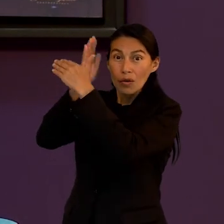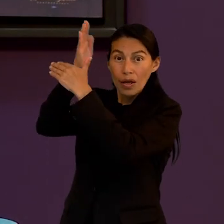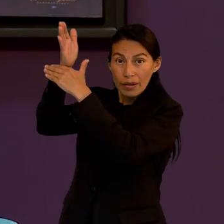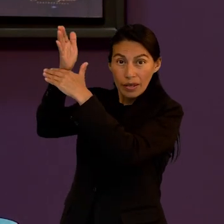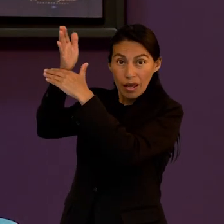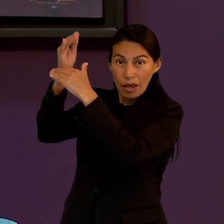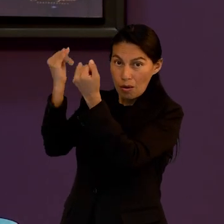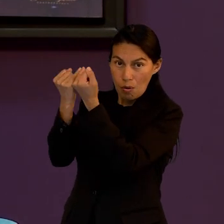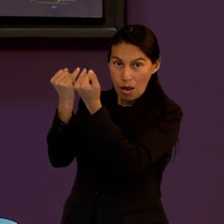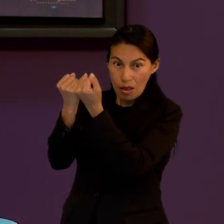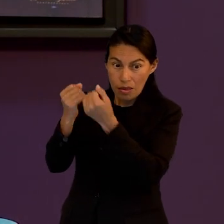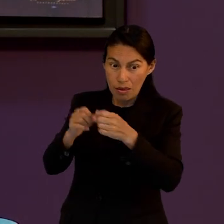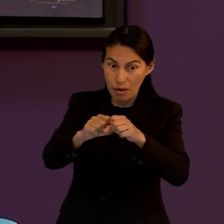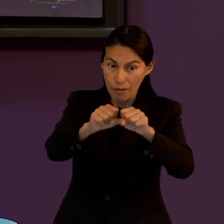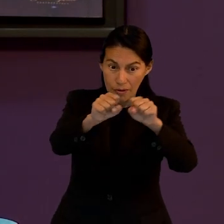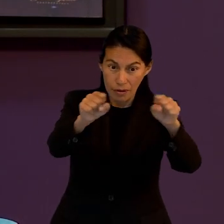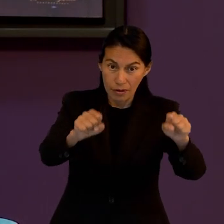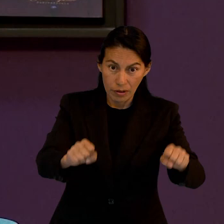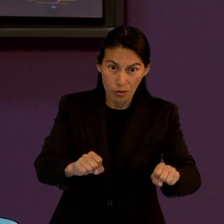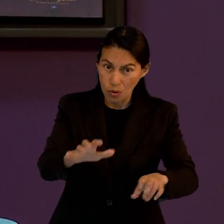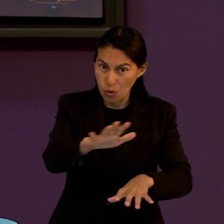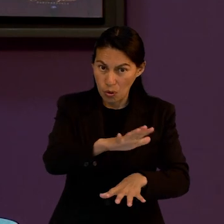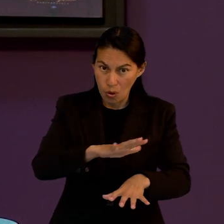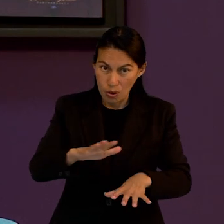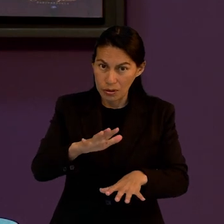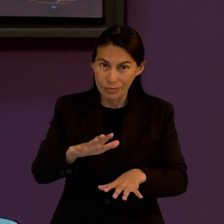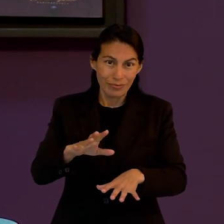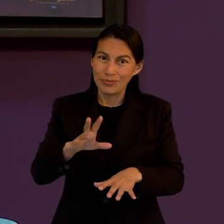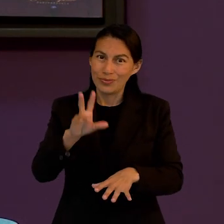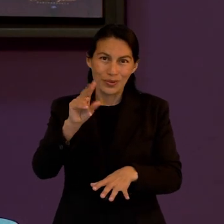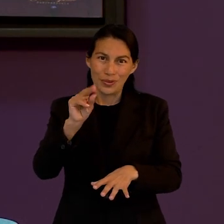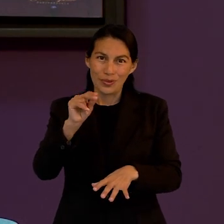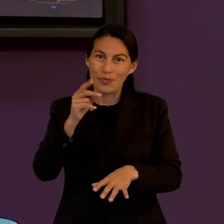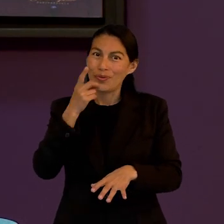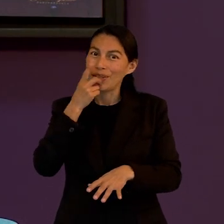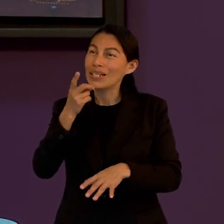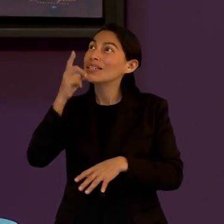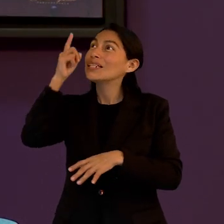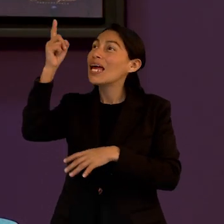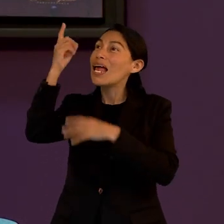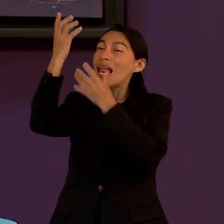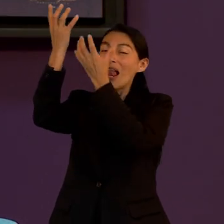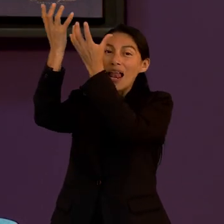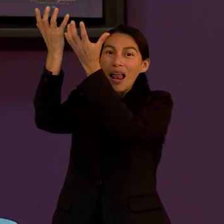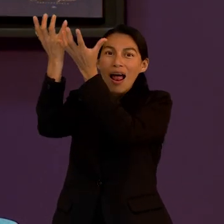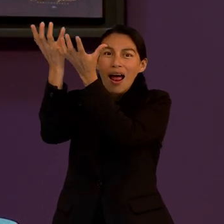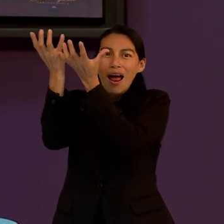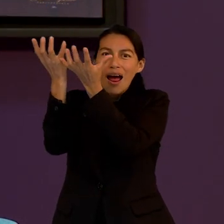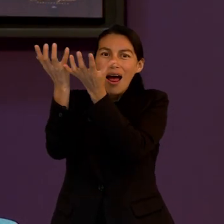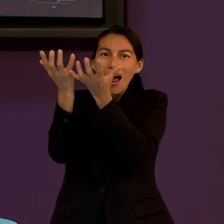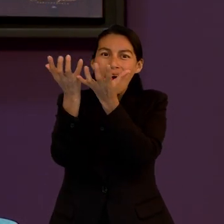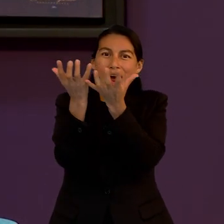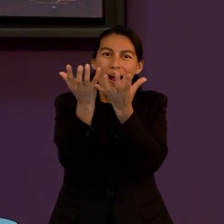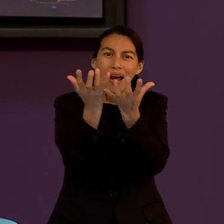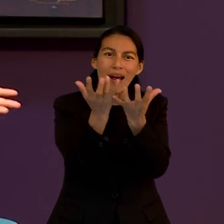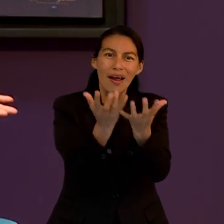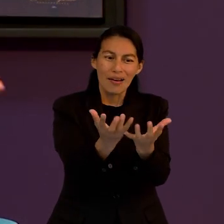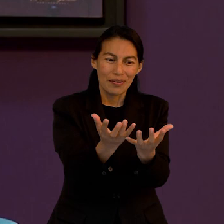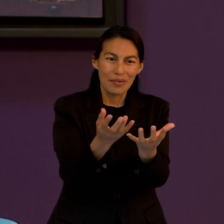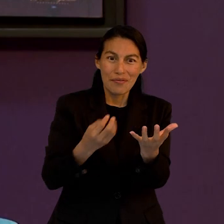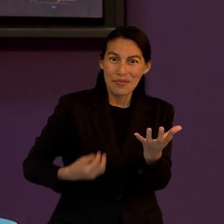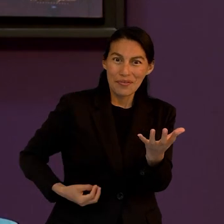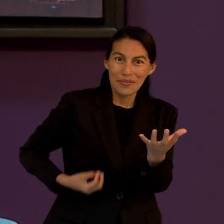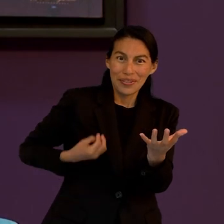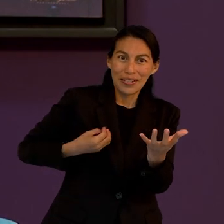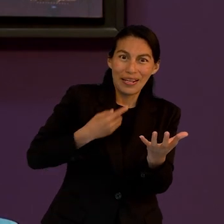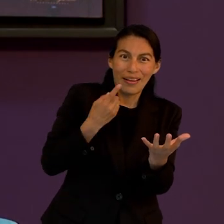tabernáculos sino que el tabernáculo o la tienda de dios de sedes liderar el cielo y viviremos con él para siempre estaremos